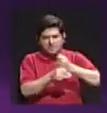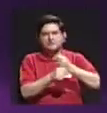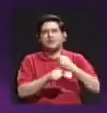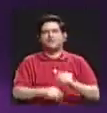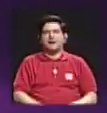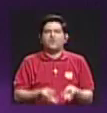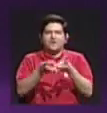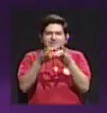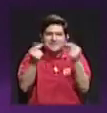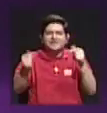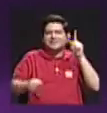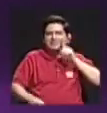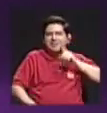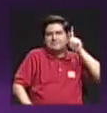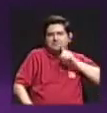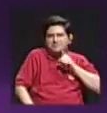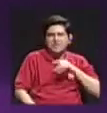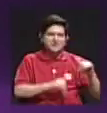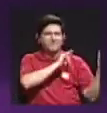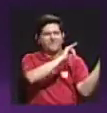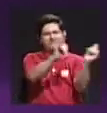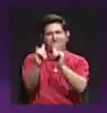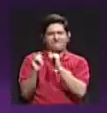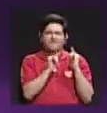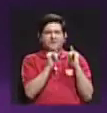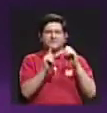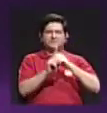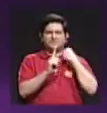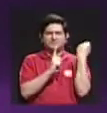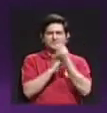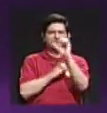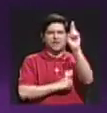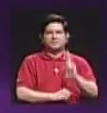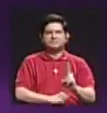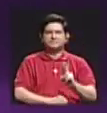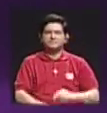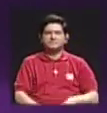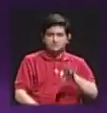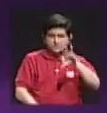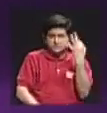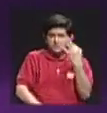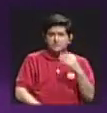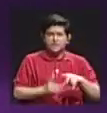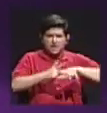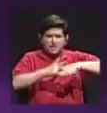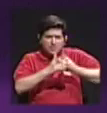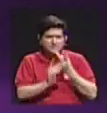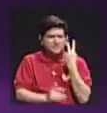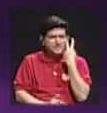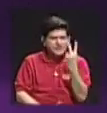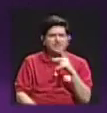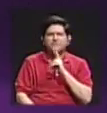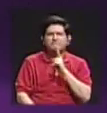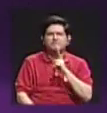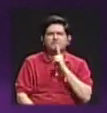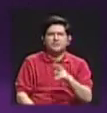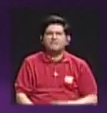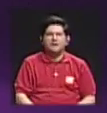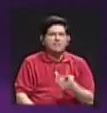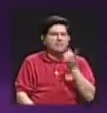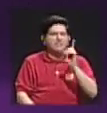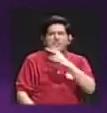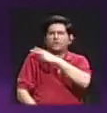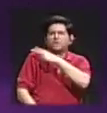es desmitificar esa homogenización de la sociedad costarricense para comenzar a ver realmente a dónde es que